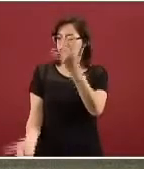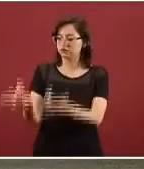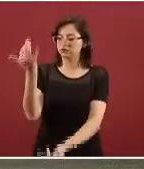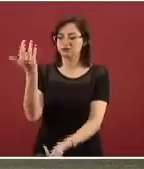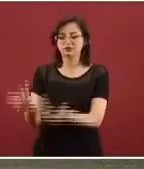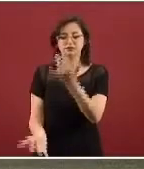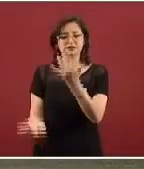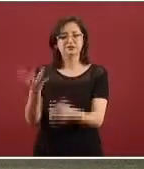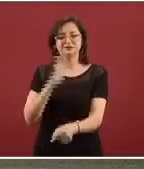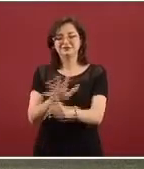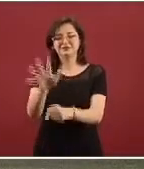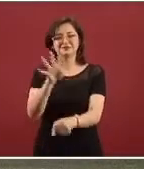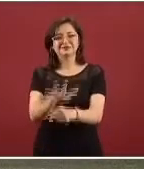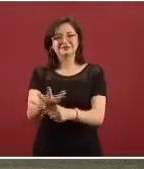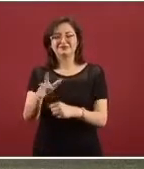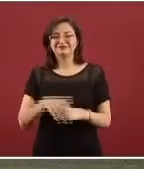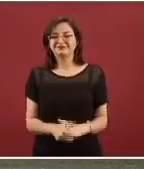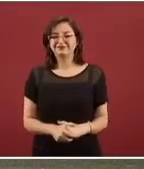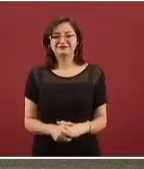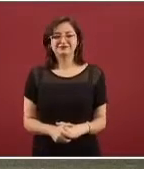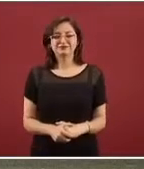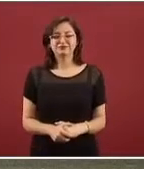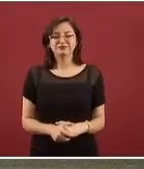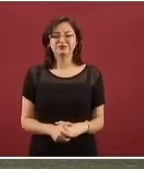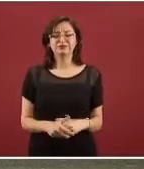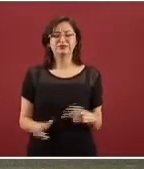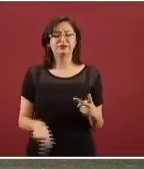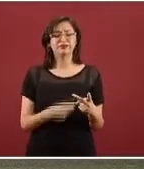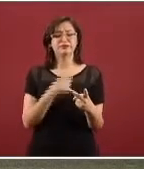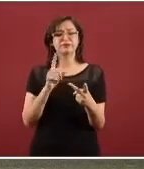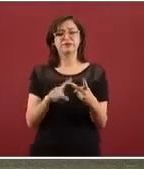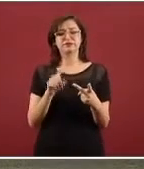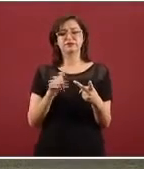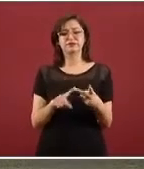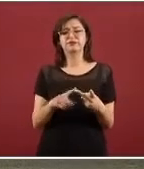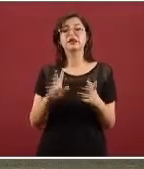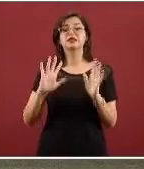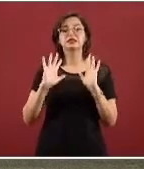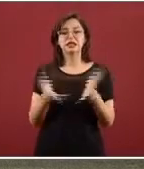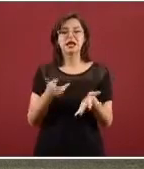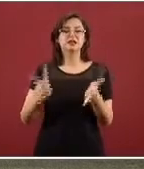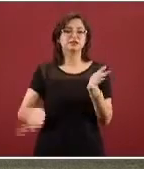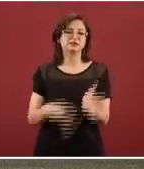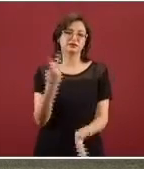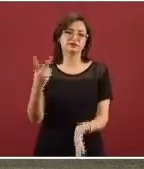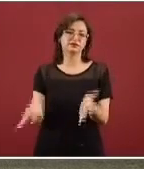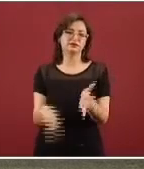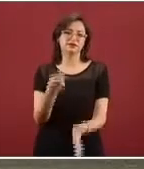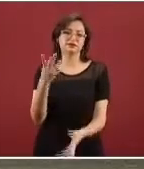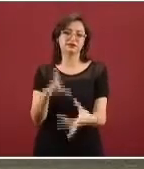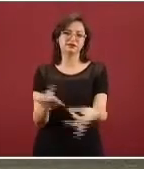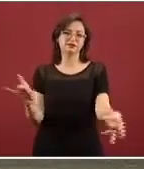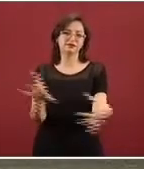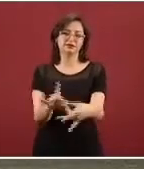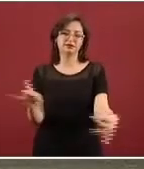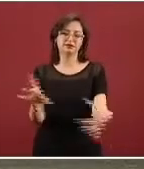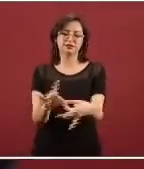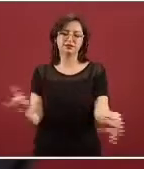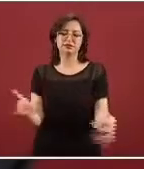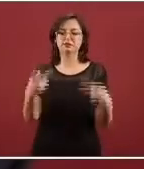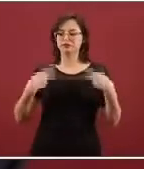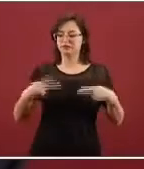protocolo? Gracias. Con mucho gusto, muchas gracias. Contesto la segunda. En varias ocasiones se ha preguntado. Las medidas